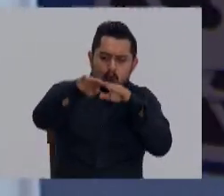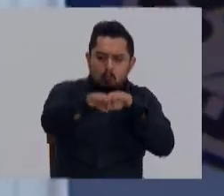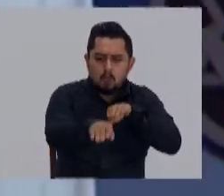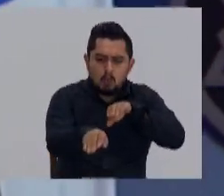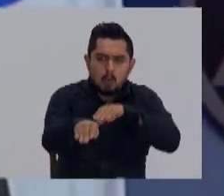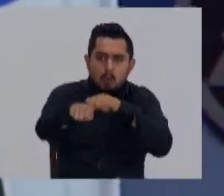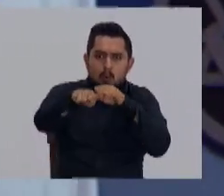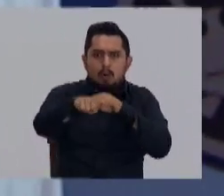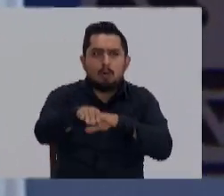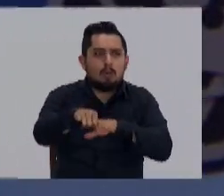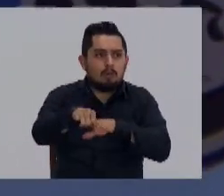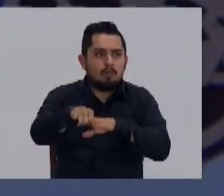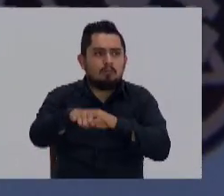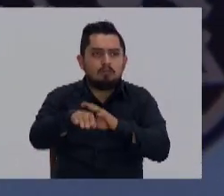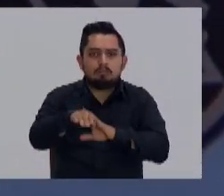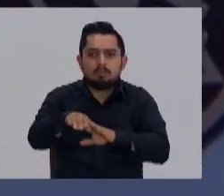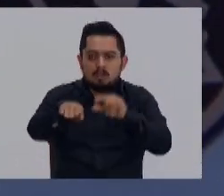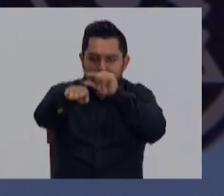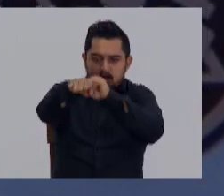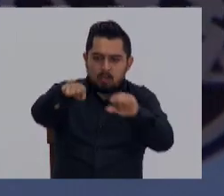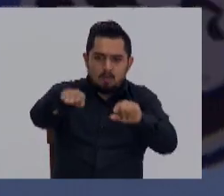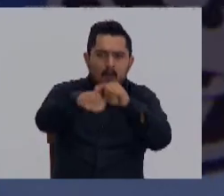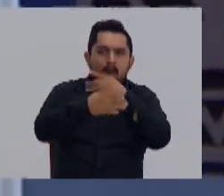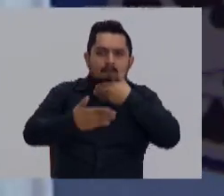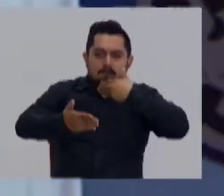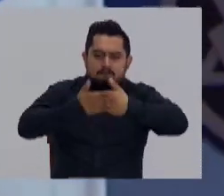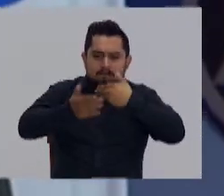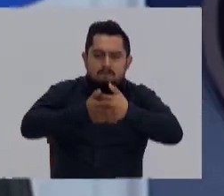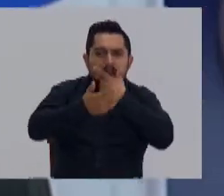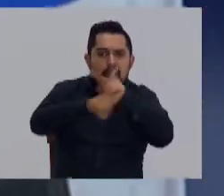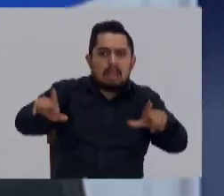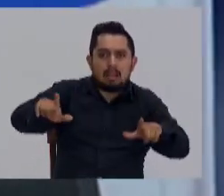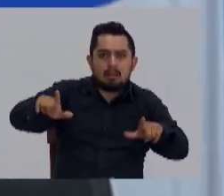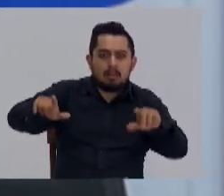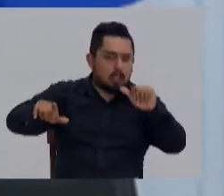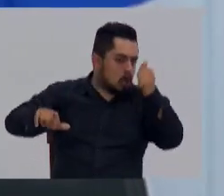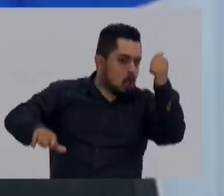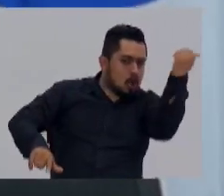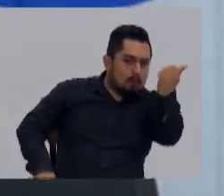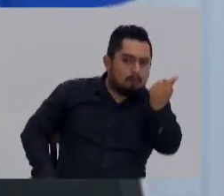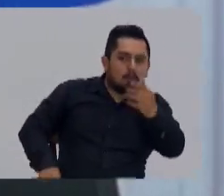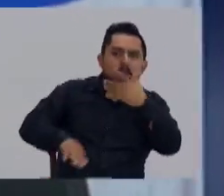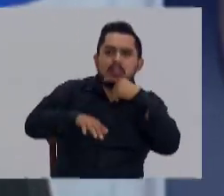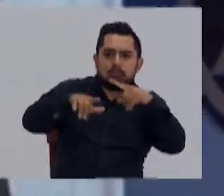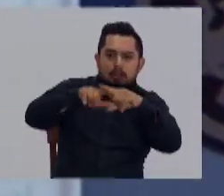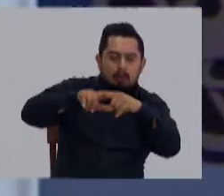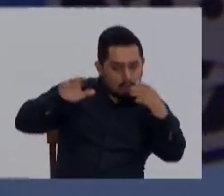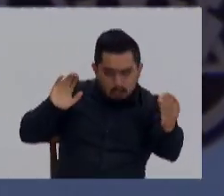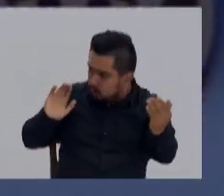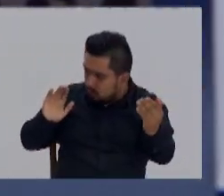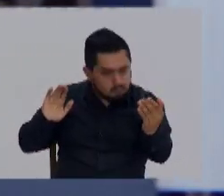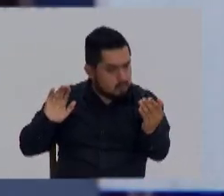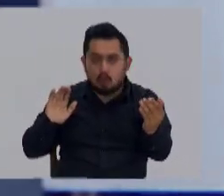calcomanía, sexo libre, y al otro lado la del tabernáculo. Híjole.